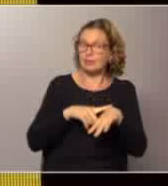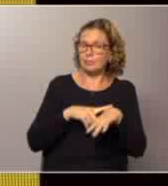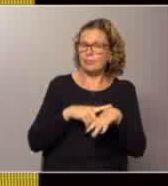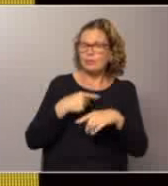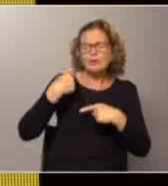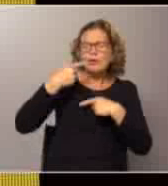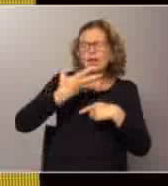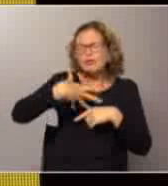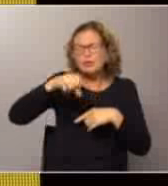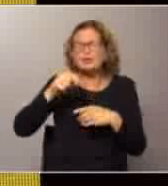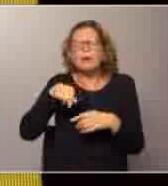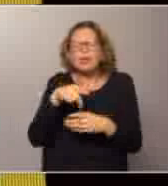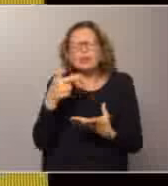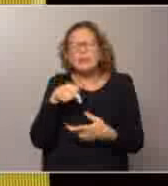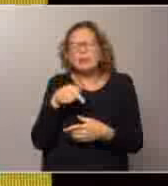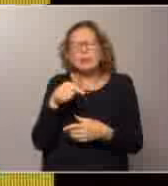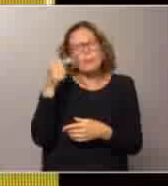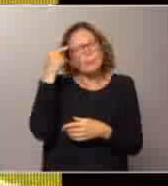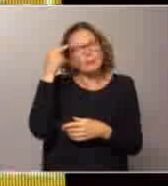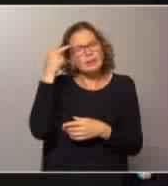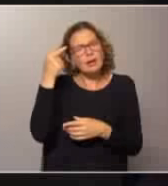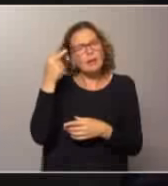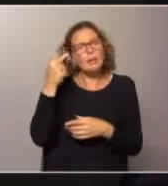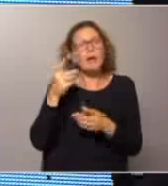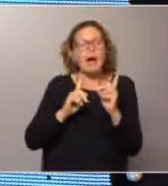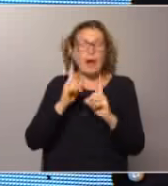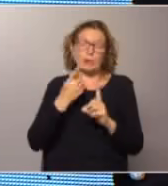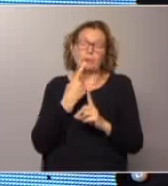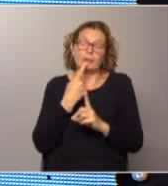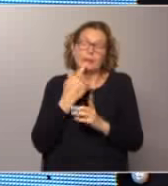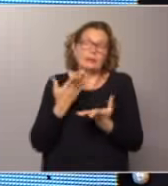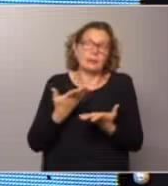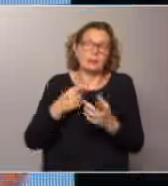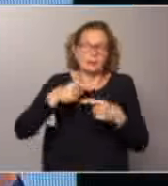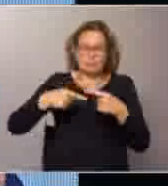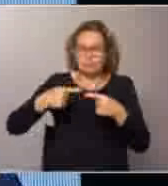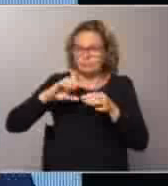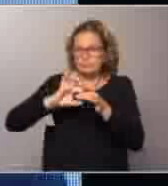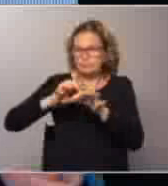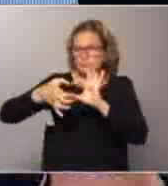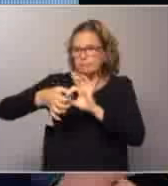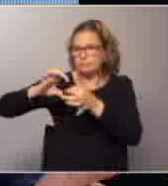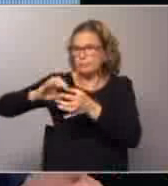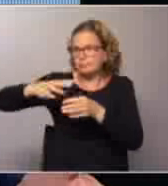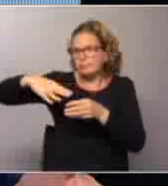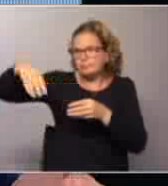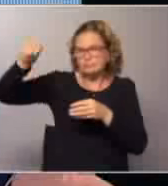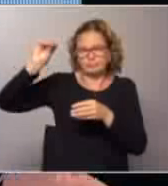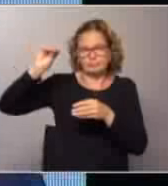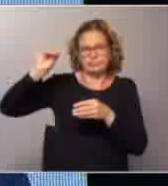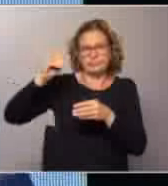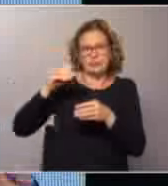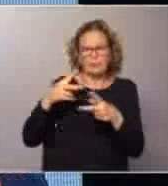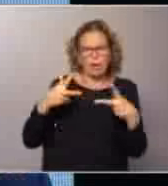las grandes cadenas que uno pensaba que bueno podría ser una operación política porque eran ciertas cadenas pero estos fueron todas las cadenas que